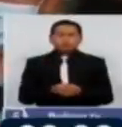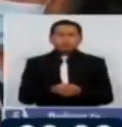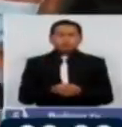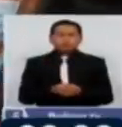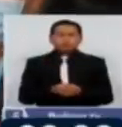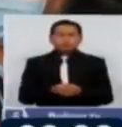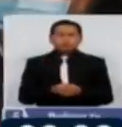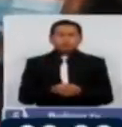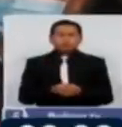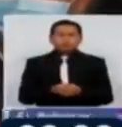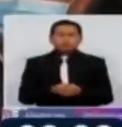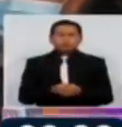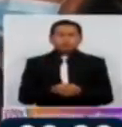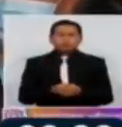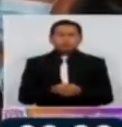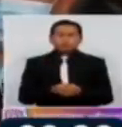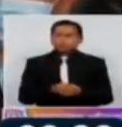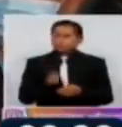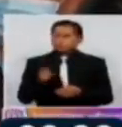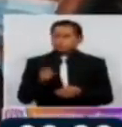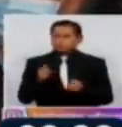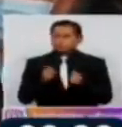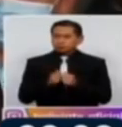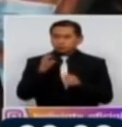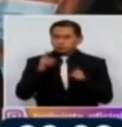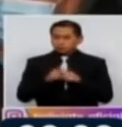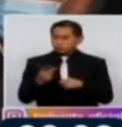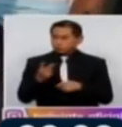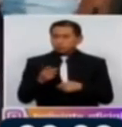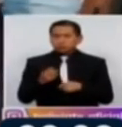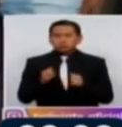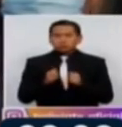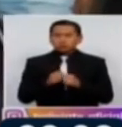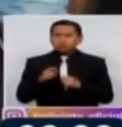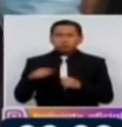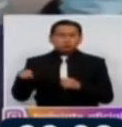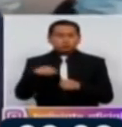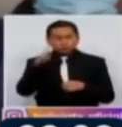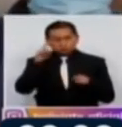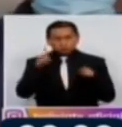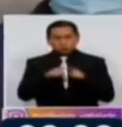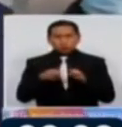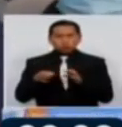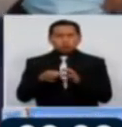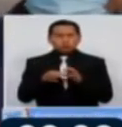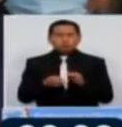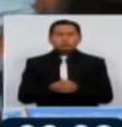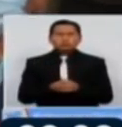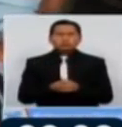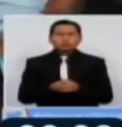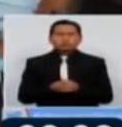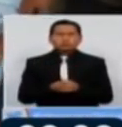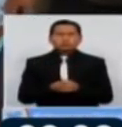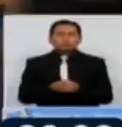Vamos con nuestro hermano Gilata David, con nuestros hermanos del Pacto de Unidad, nuestros